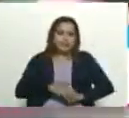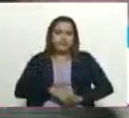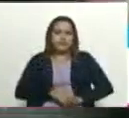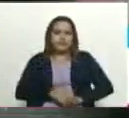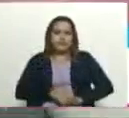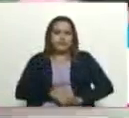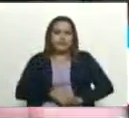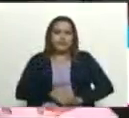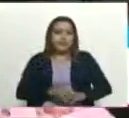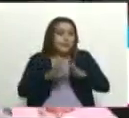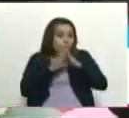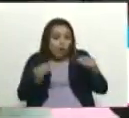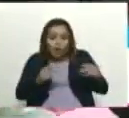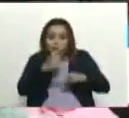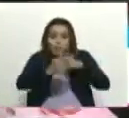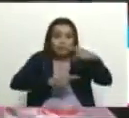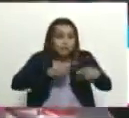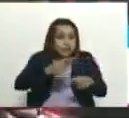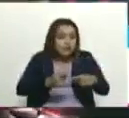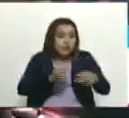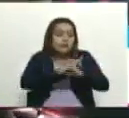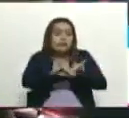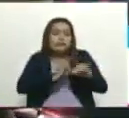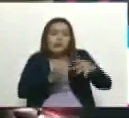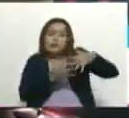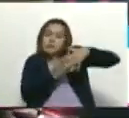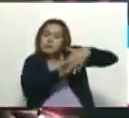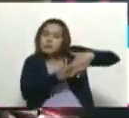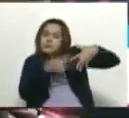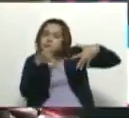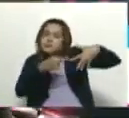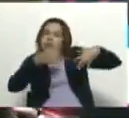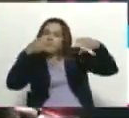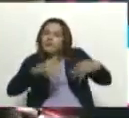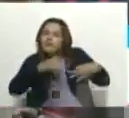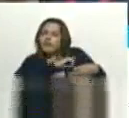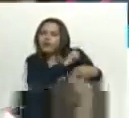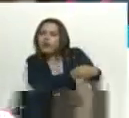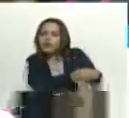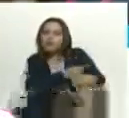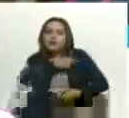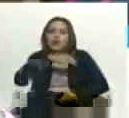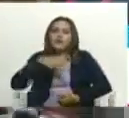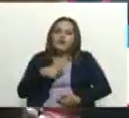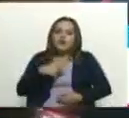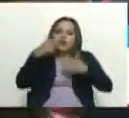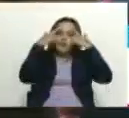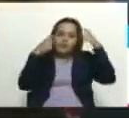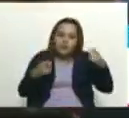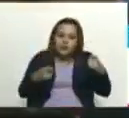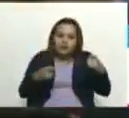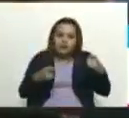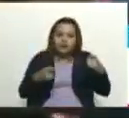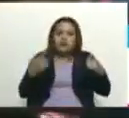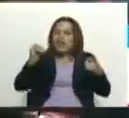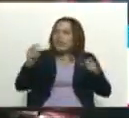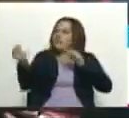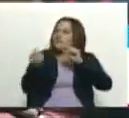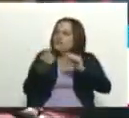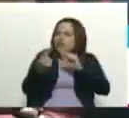Cuando todo este proceso haya madurado, nosotros, los traumatólogos, estamos en discusión